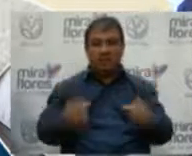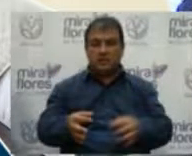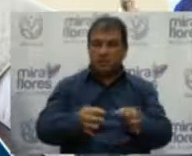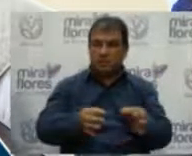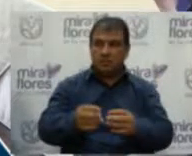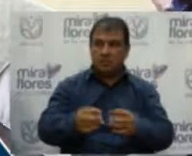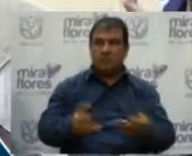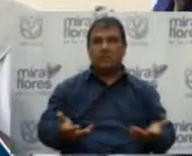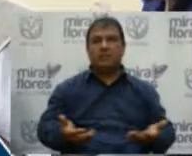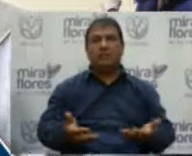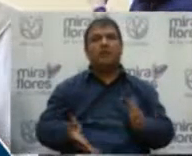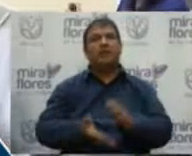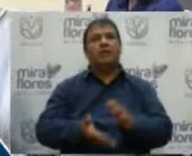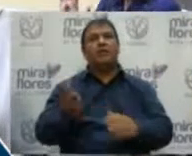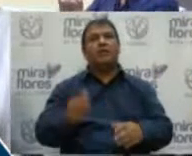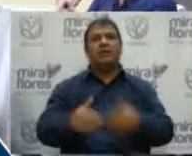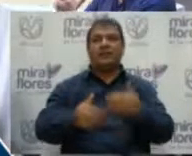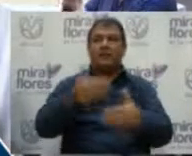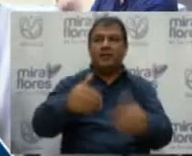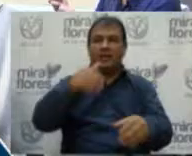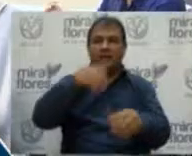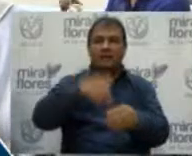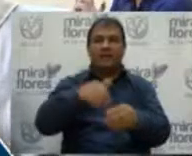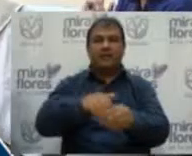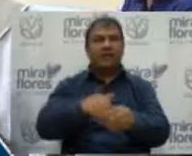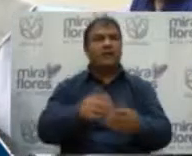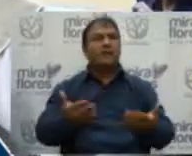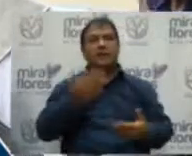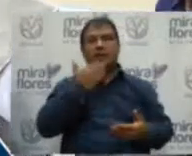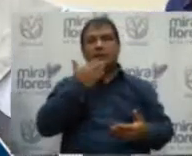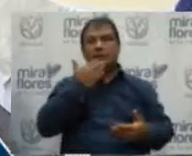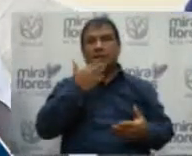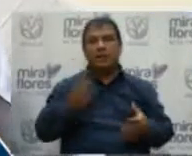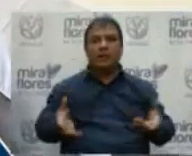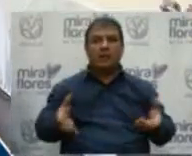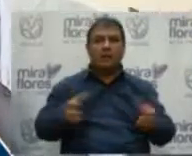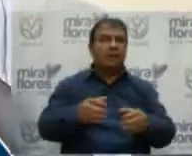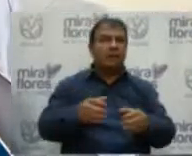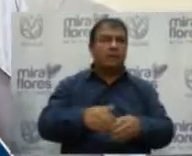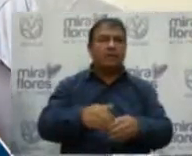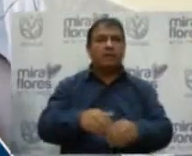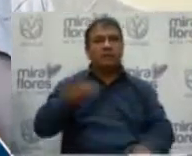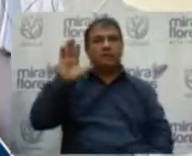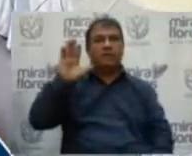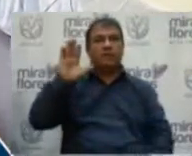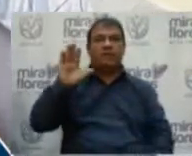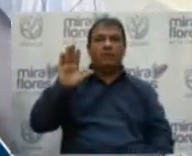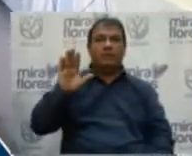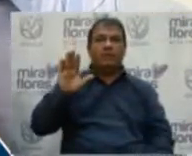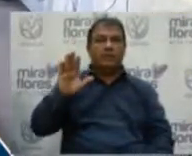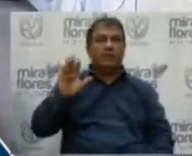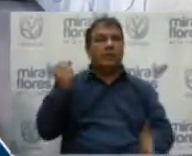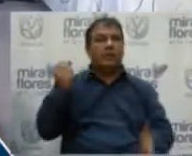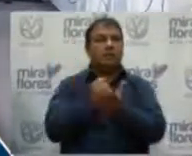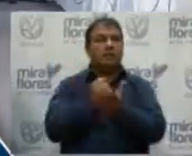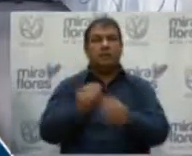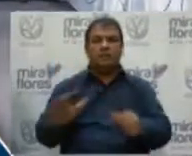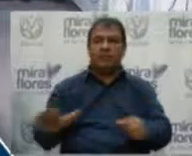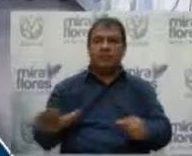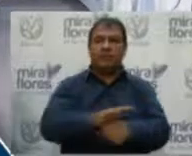viaje, vamos a proceder a votar. Aquellos miembros del Consejo que estén a favor, si no se expresan en señal de conformidad, ha sido aprobado